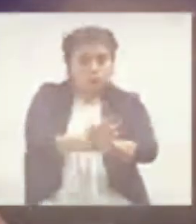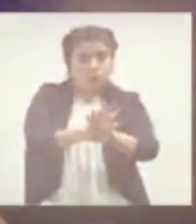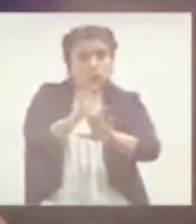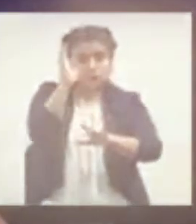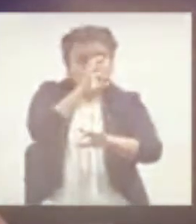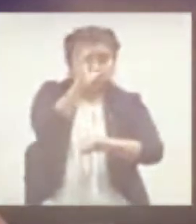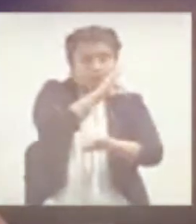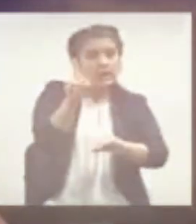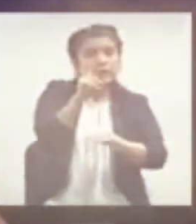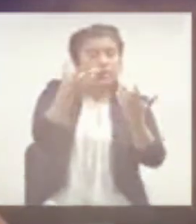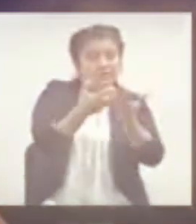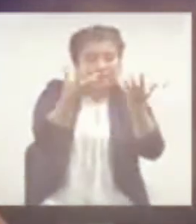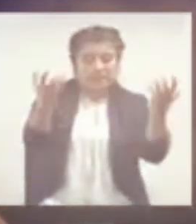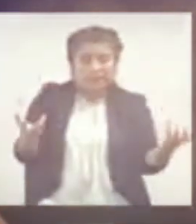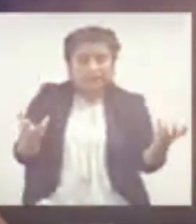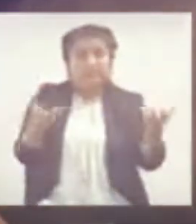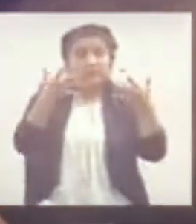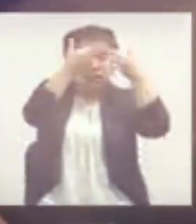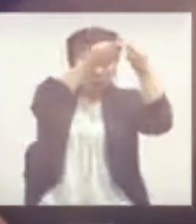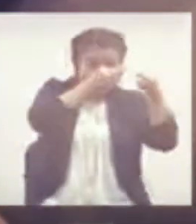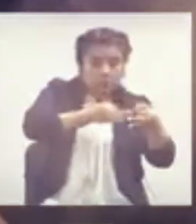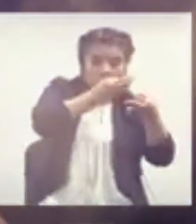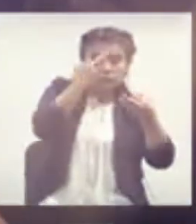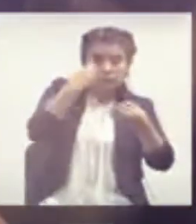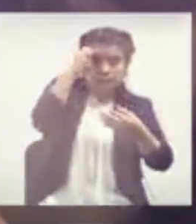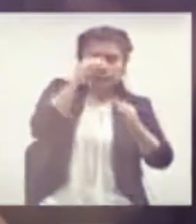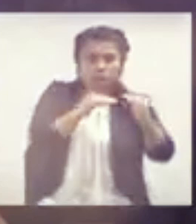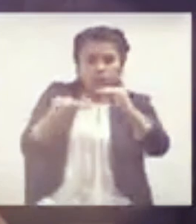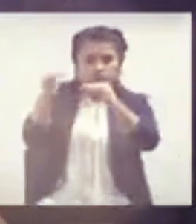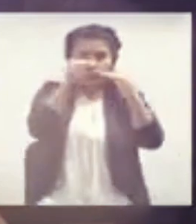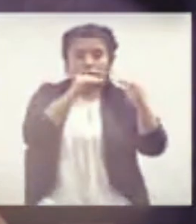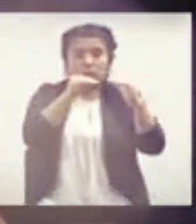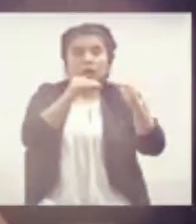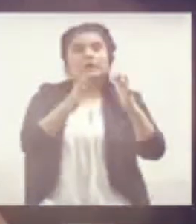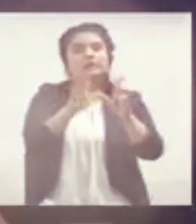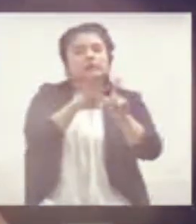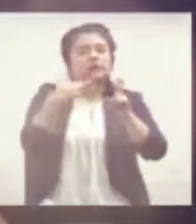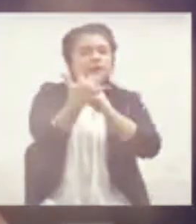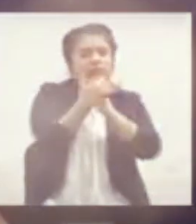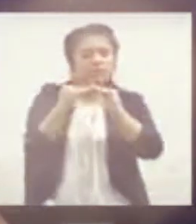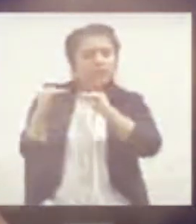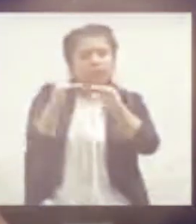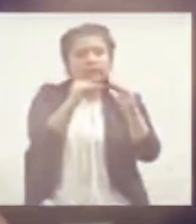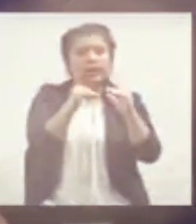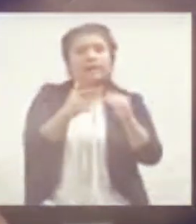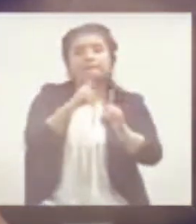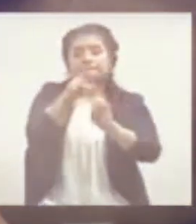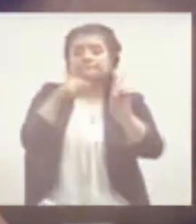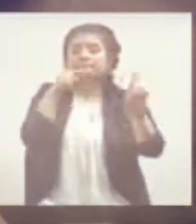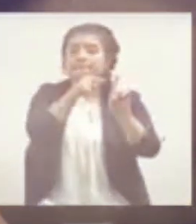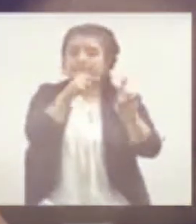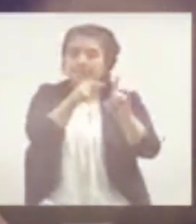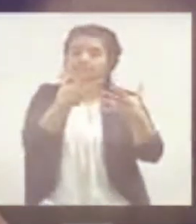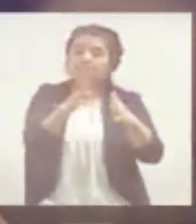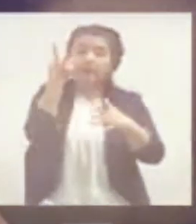la disgregación en la toma de decisiones políticas, buscando el balance de pesos y contrapesos para no afectar la calidad del sistema político y